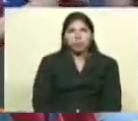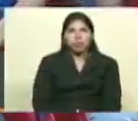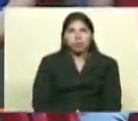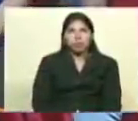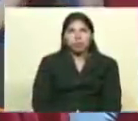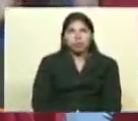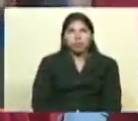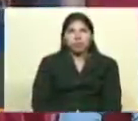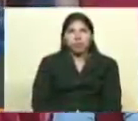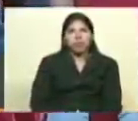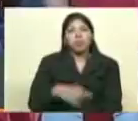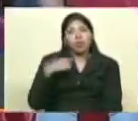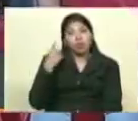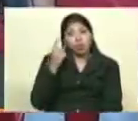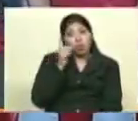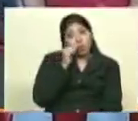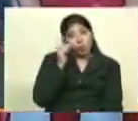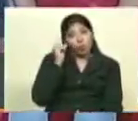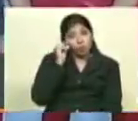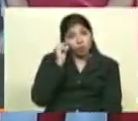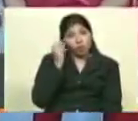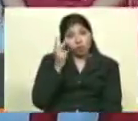Locos y locas.